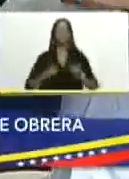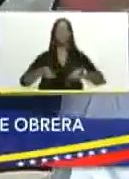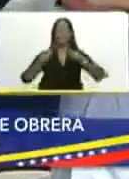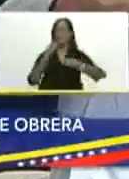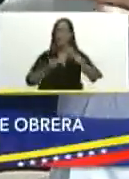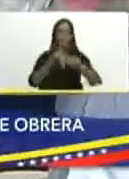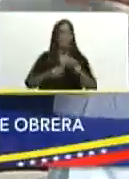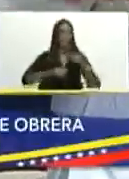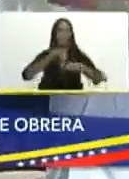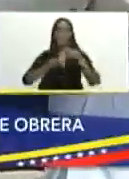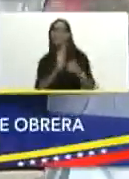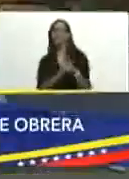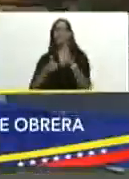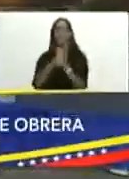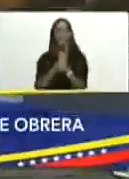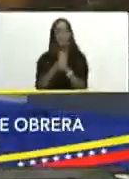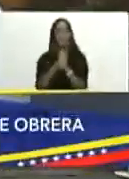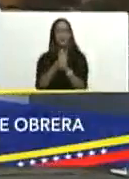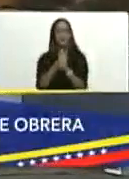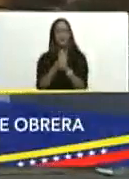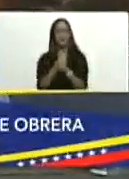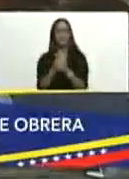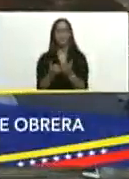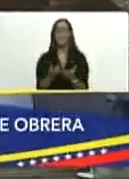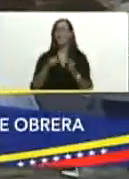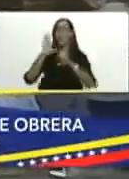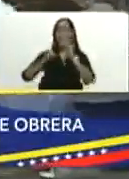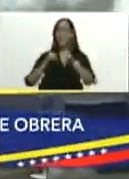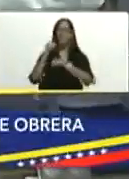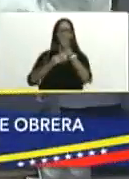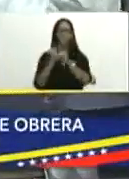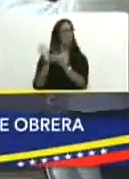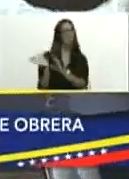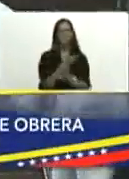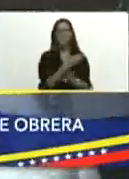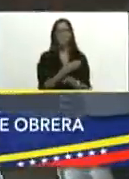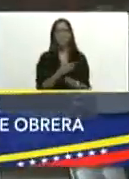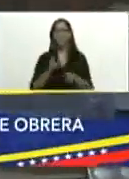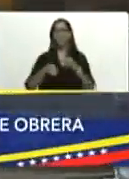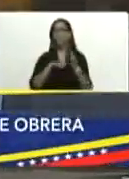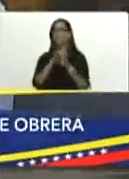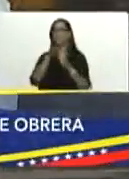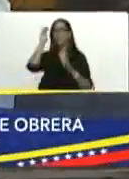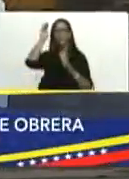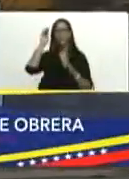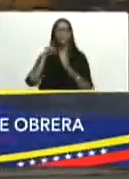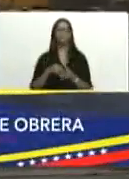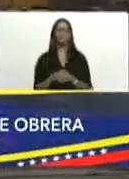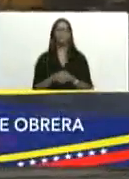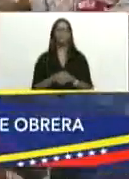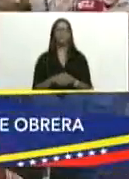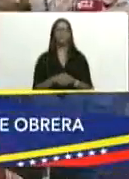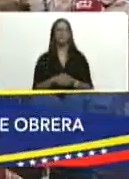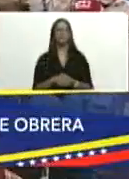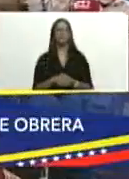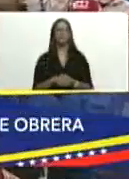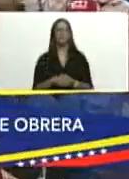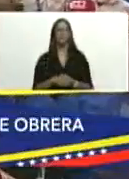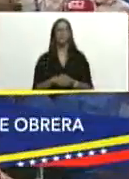para sustituir importaciones y para crear el futuro de desarrollo próspero hacia adelante